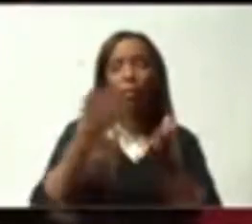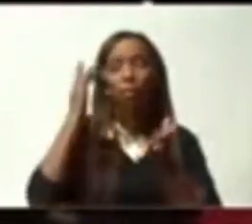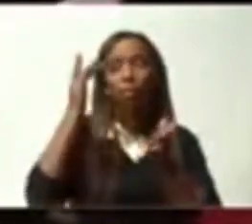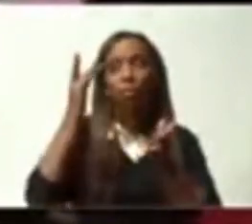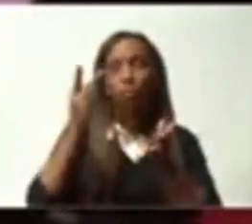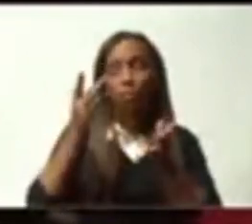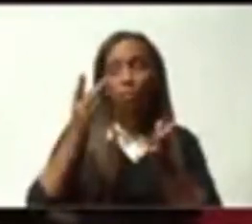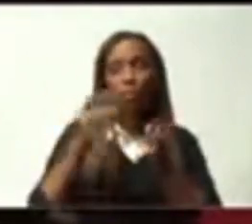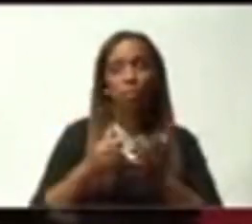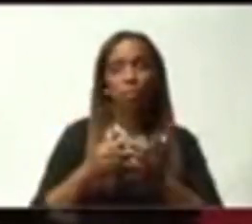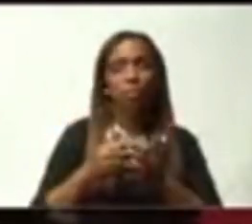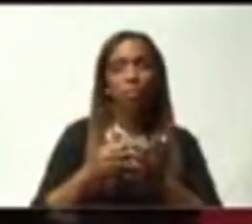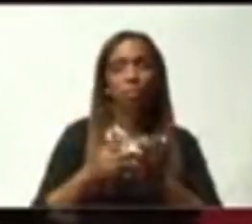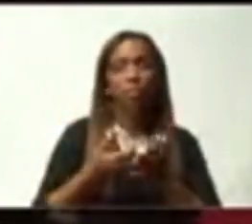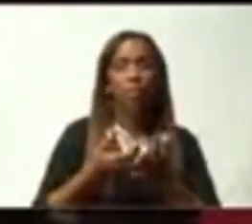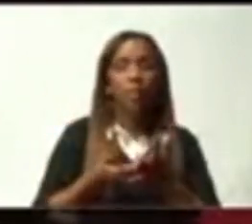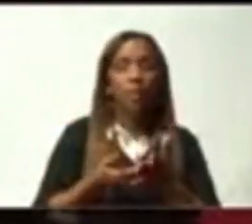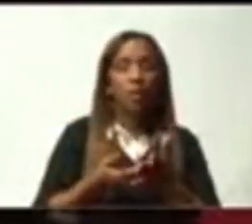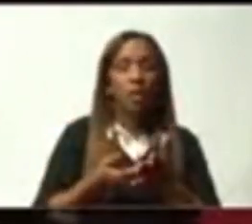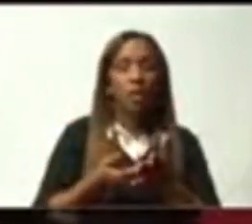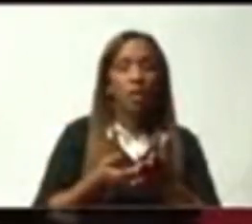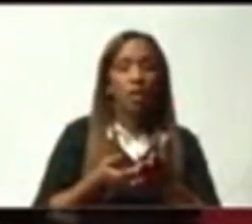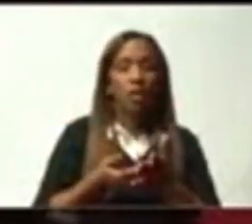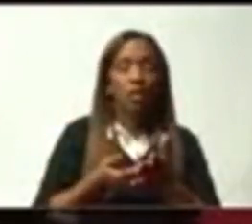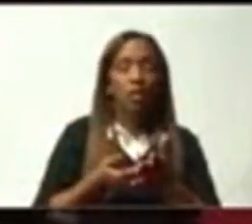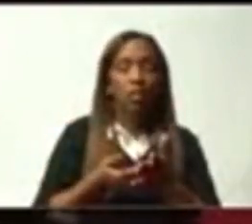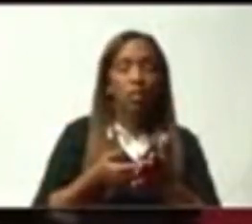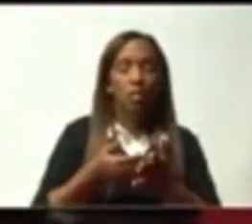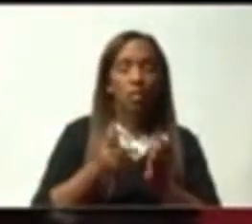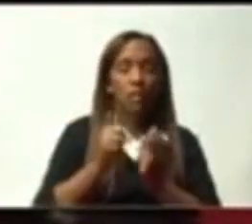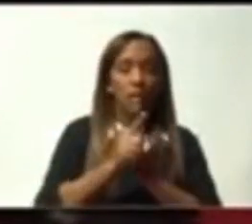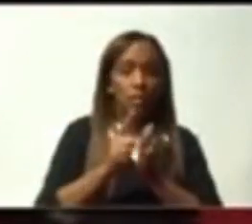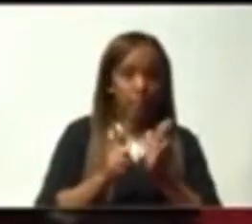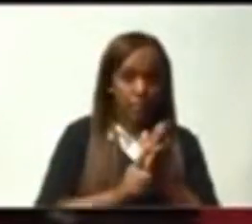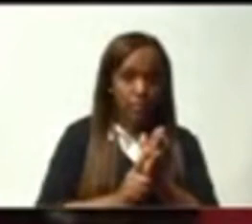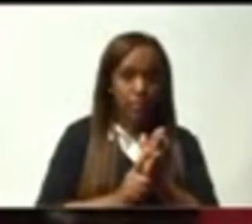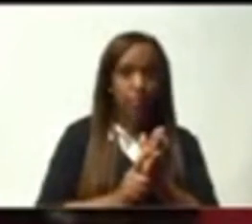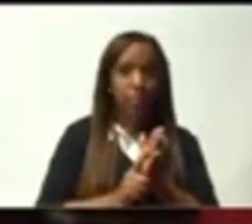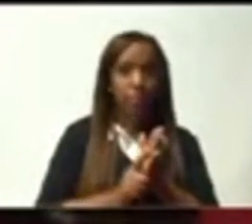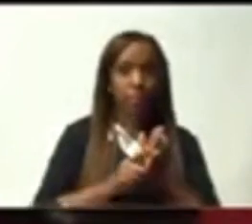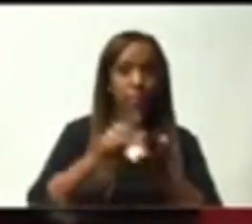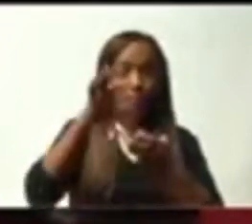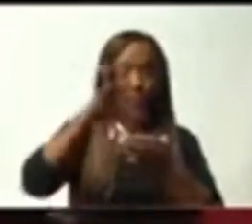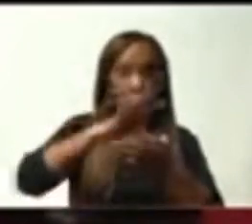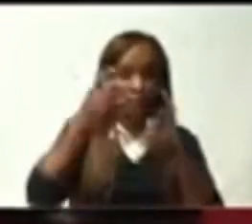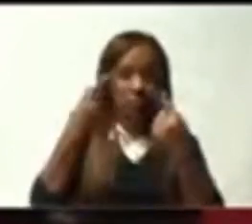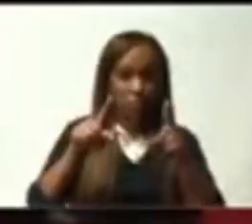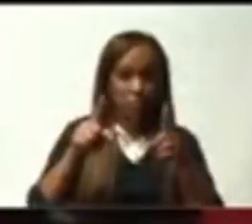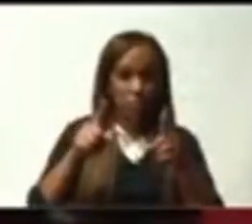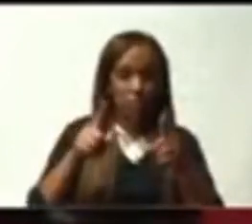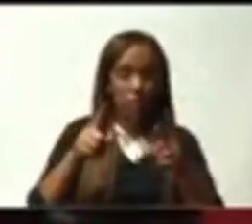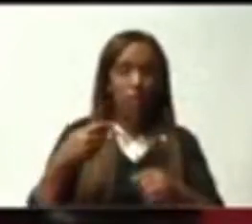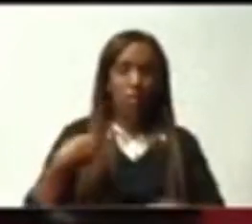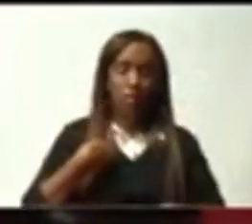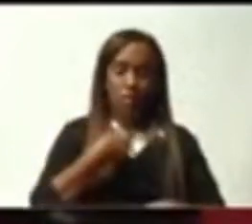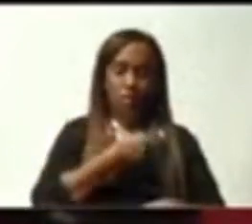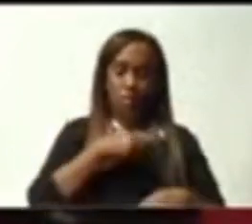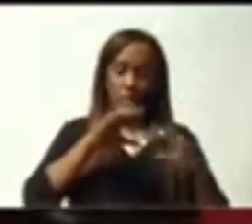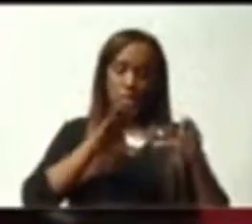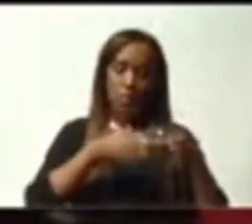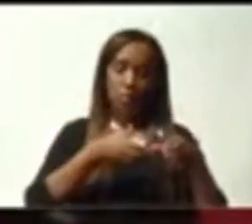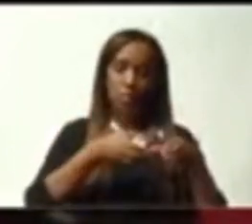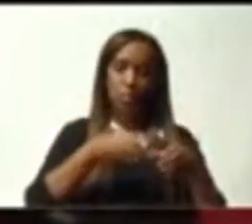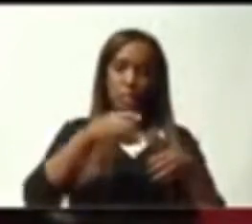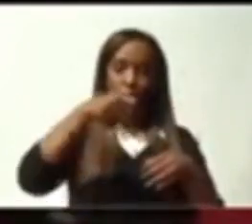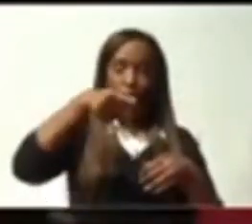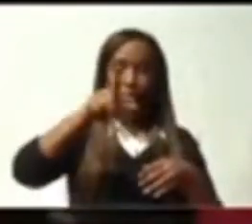esta no va a ser la excepción, ha sido con el voto favorable de los PLDistas. Miren una muestra de algunas